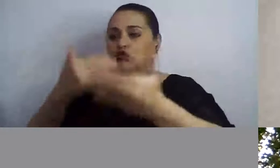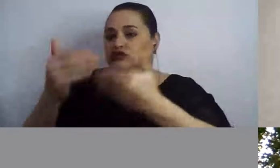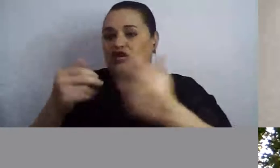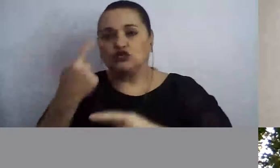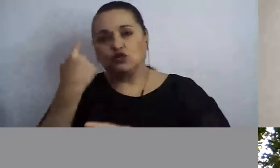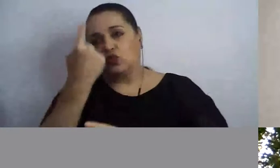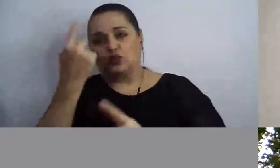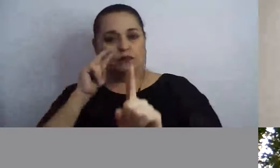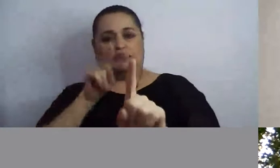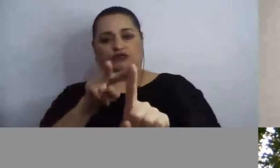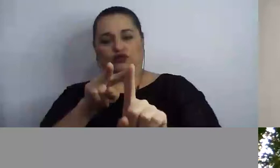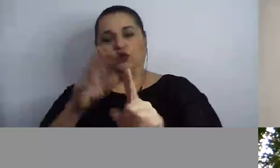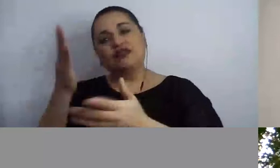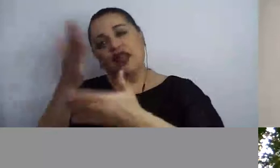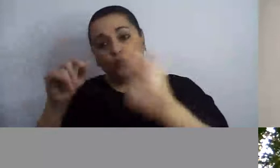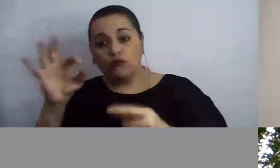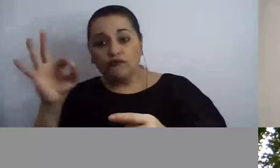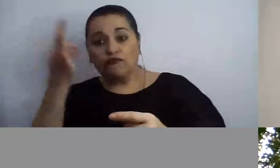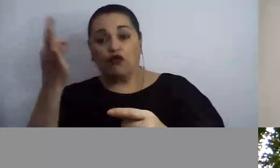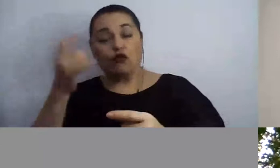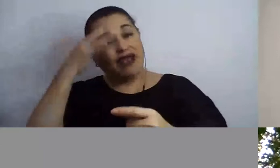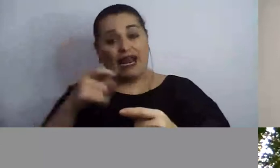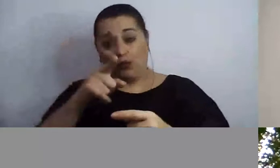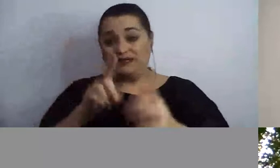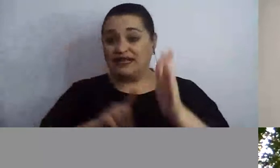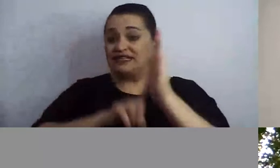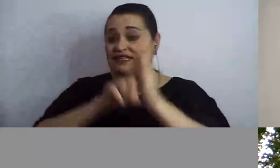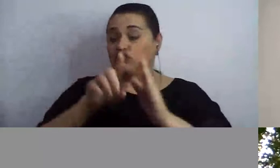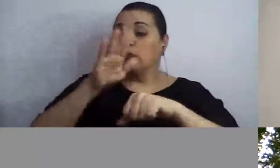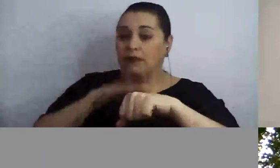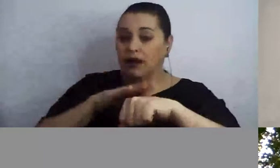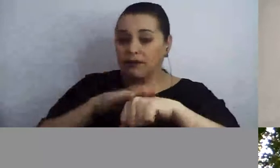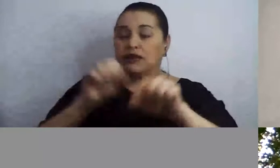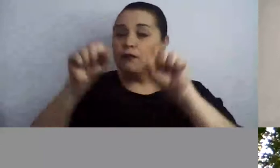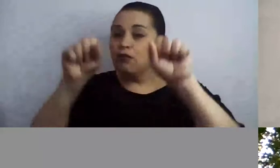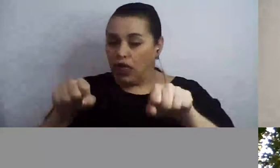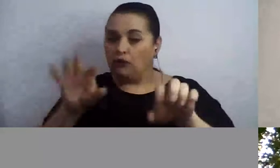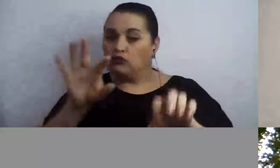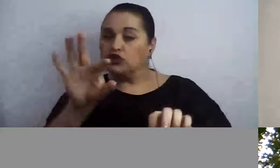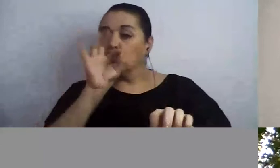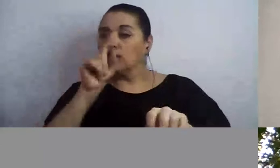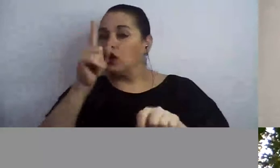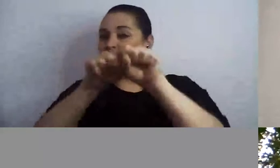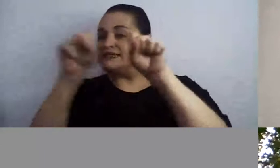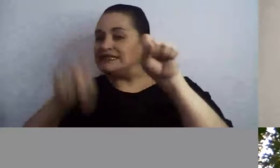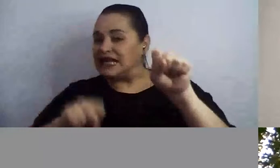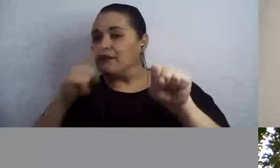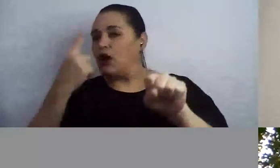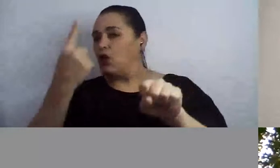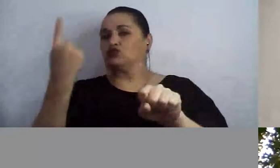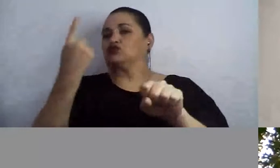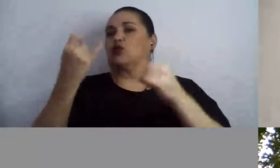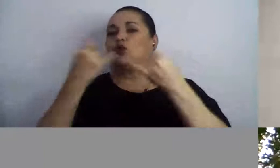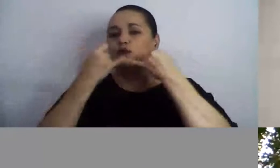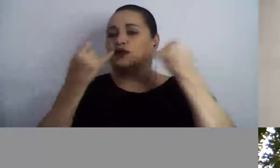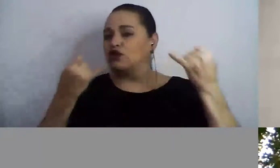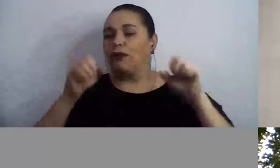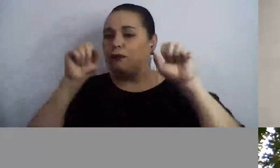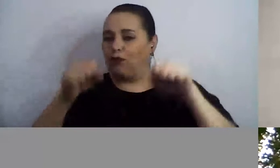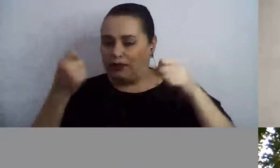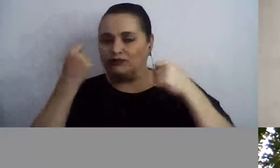de alguna manera creo que este desarrollo nos ha permitido que podamos encontrar un sistema y un solo idioma para que podamos entendernos